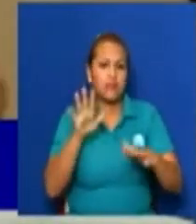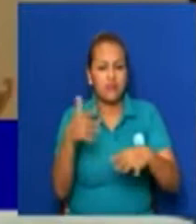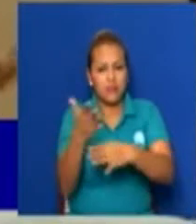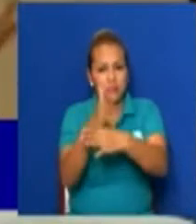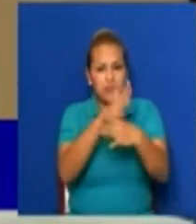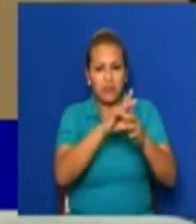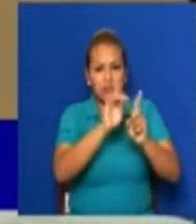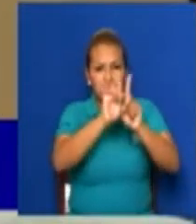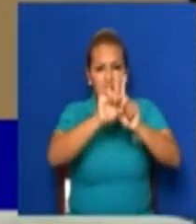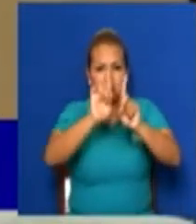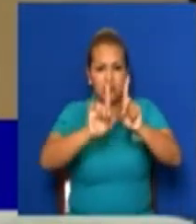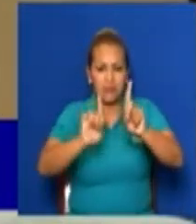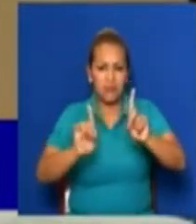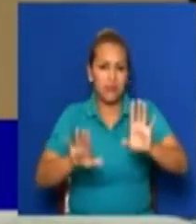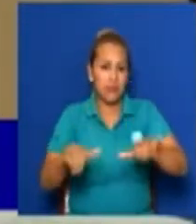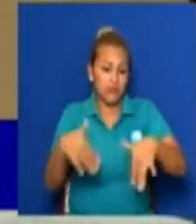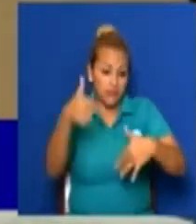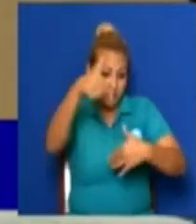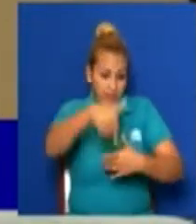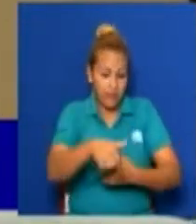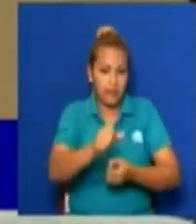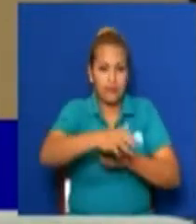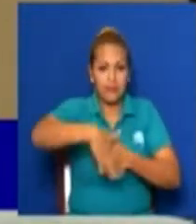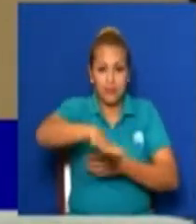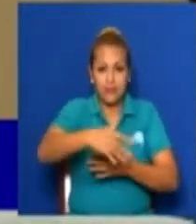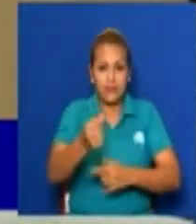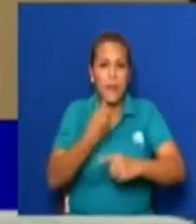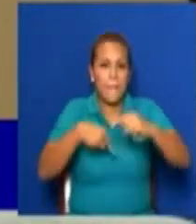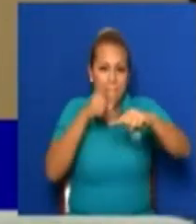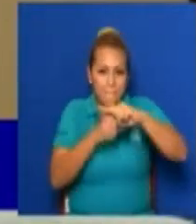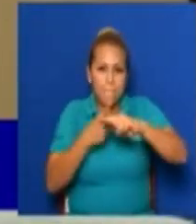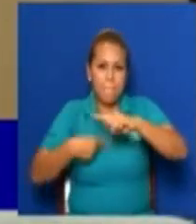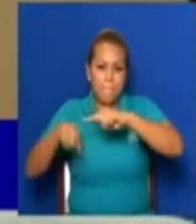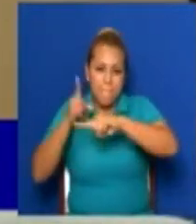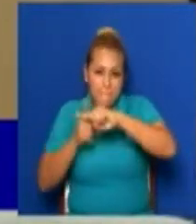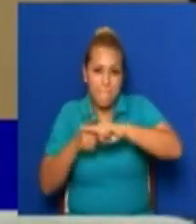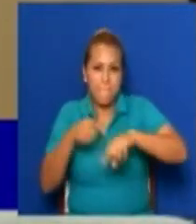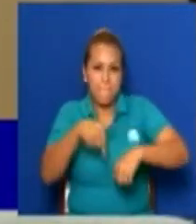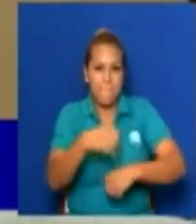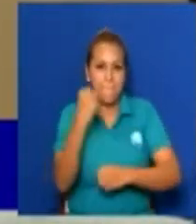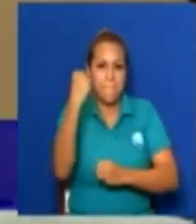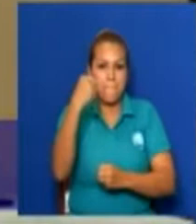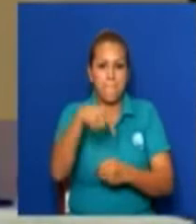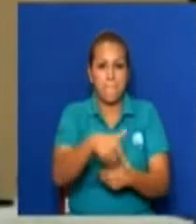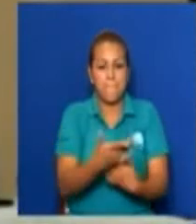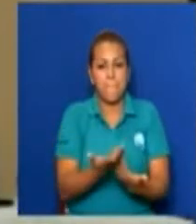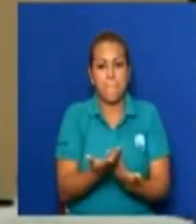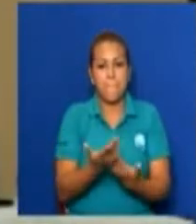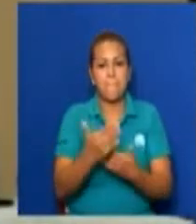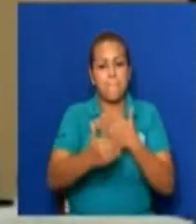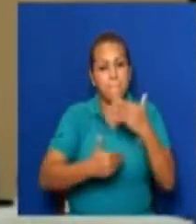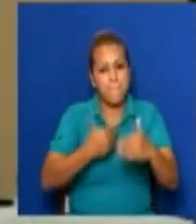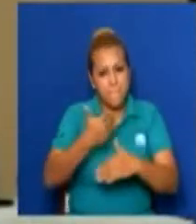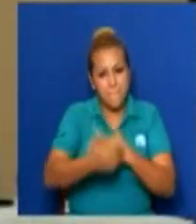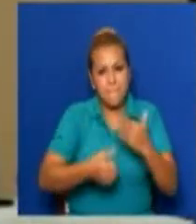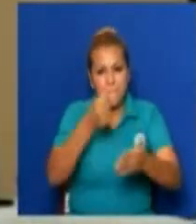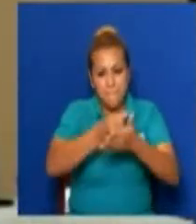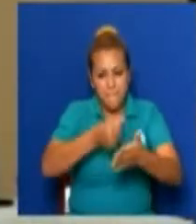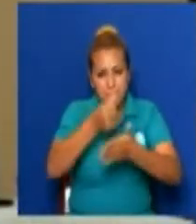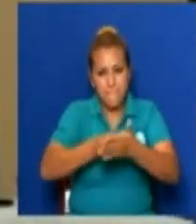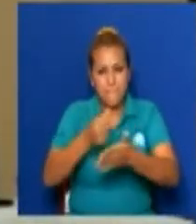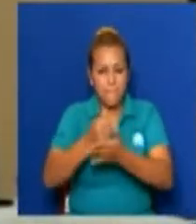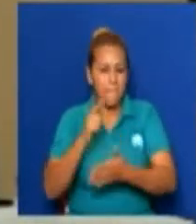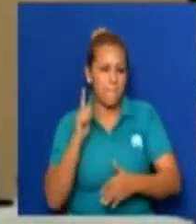niveles que estamos inmersos en la sociedad, sumar esos esfuerzos para avanzar como todo